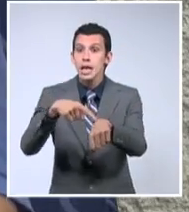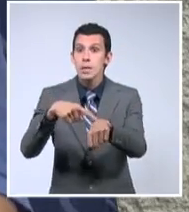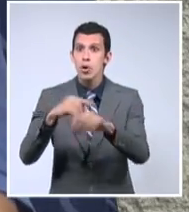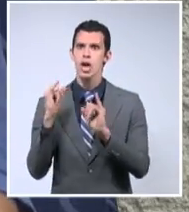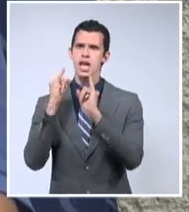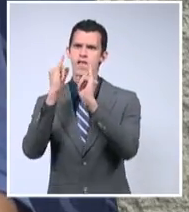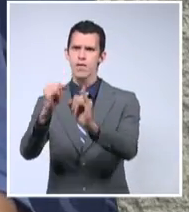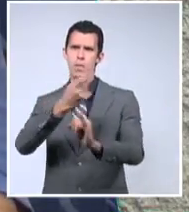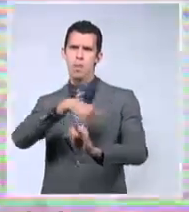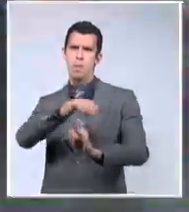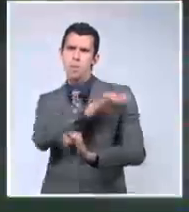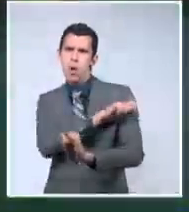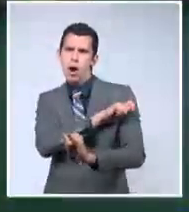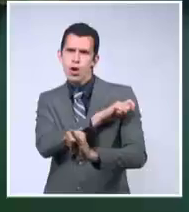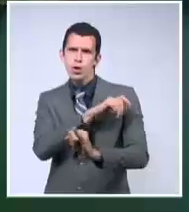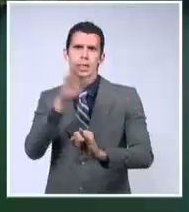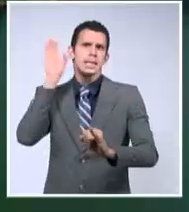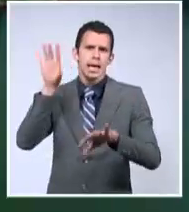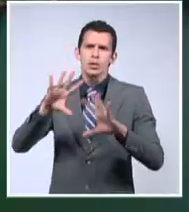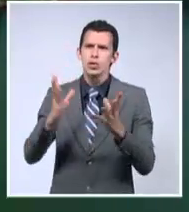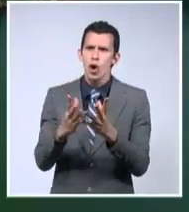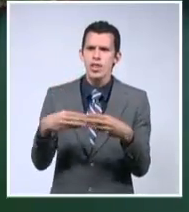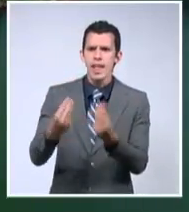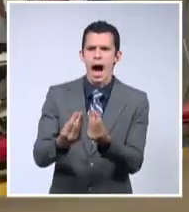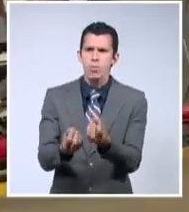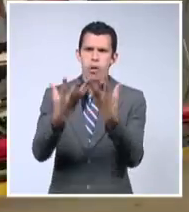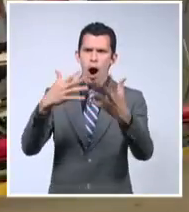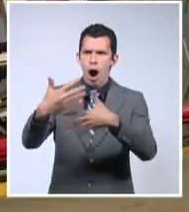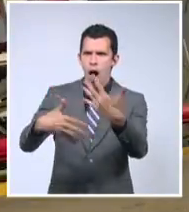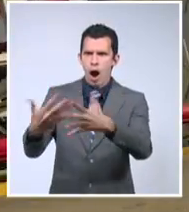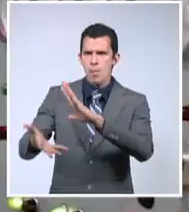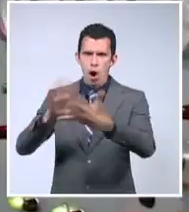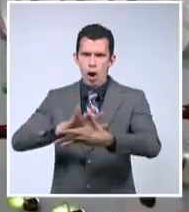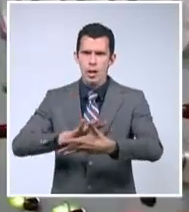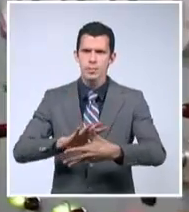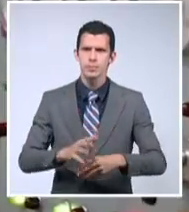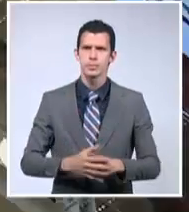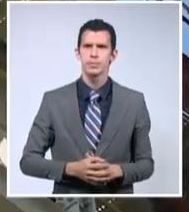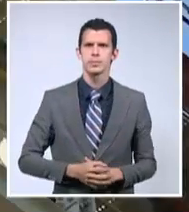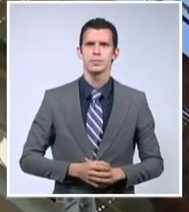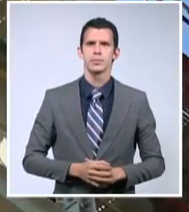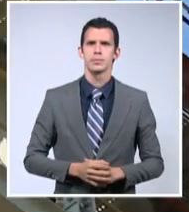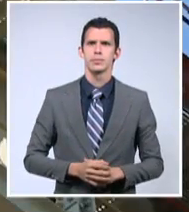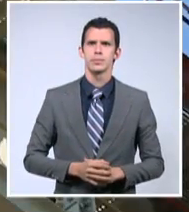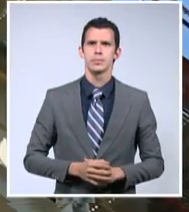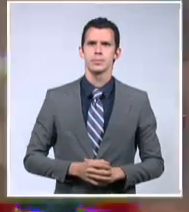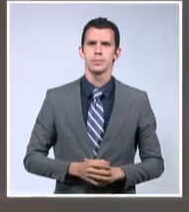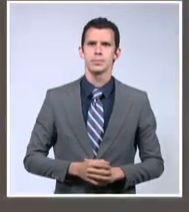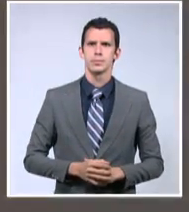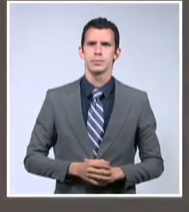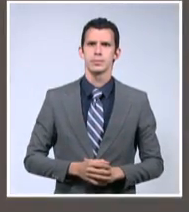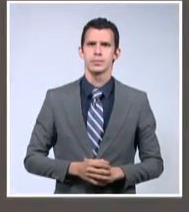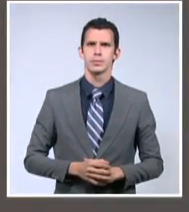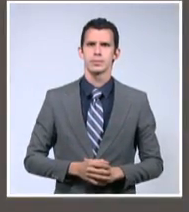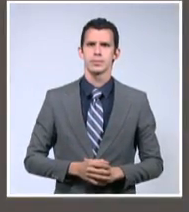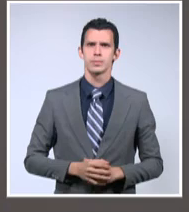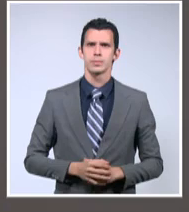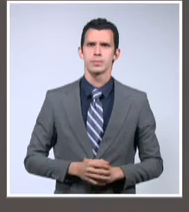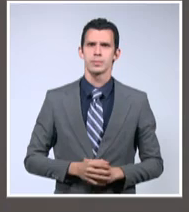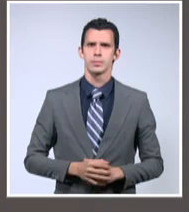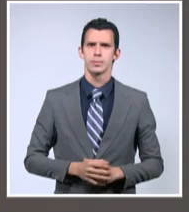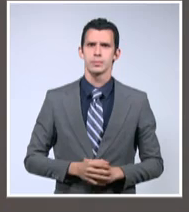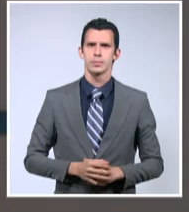para crear un caos, ¿no? El enemigo ha empleado todos los medios y métodos posibles para reparar la Revolución Cubana, porque dinero